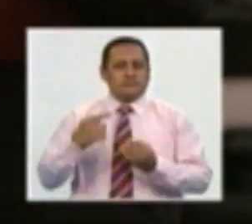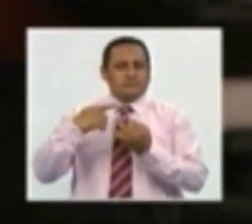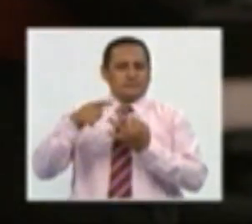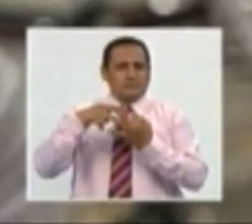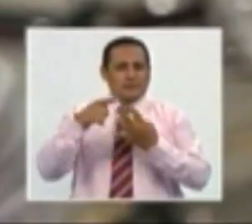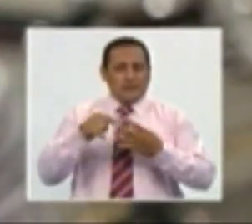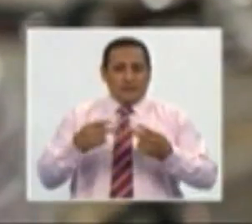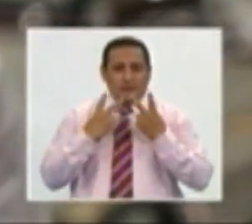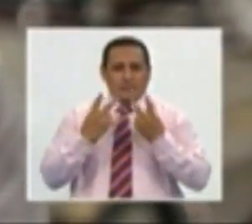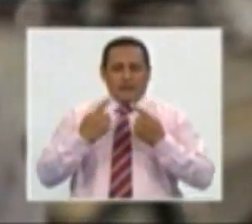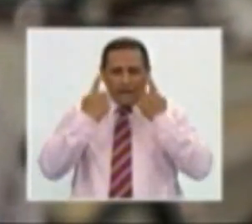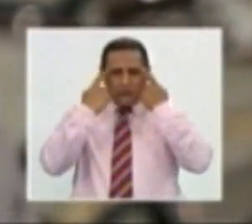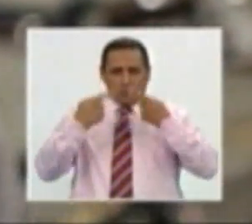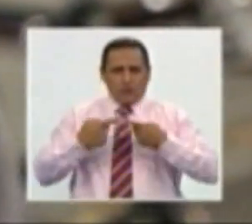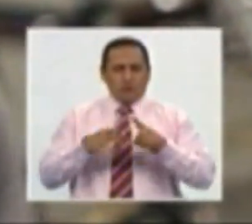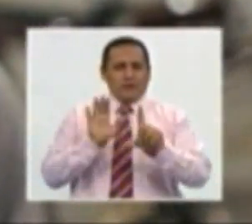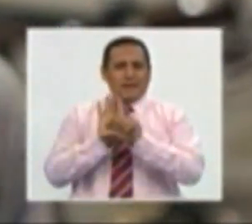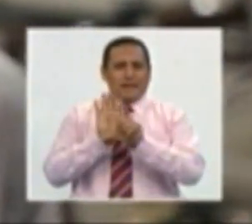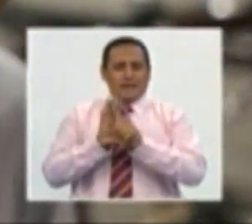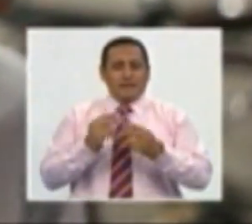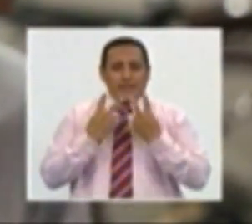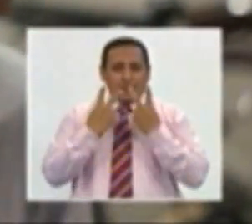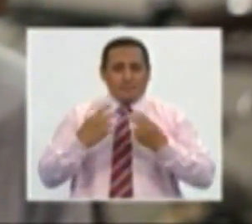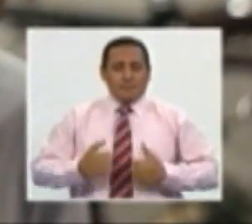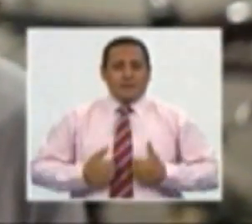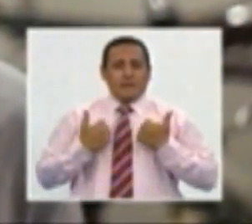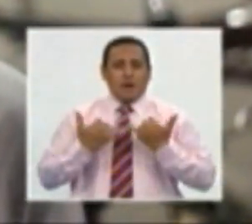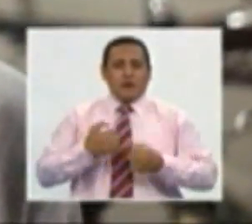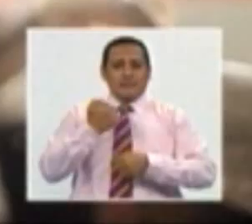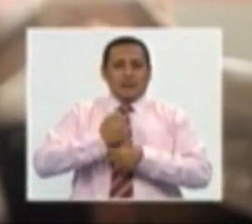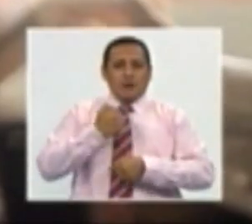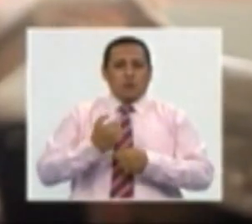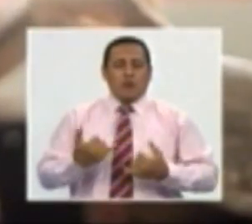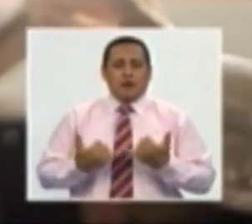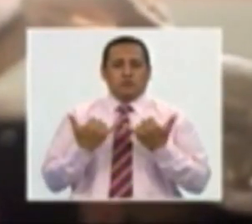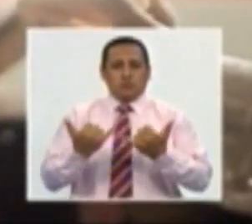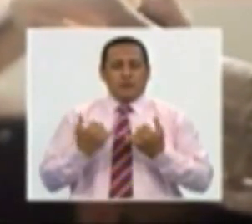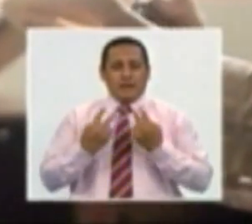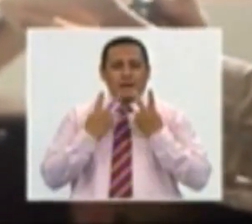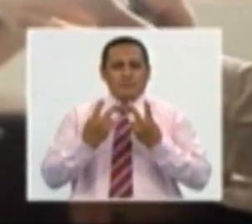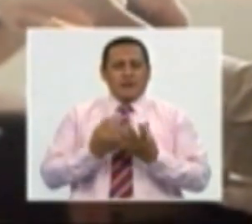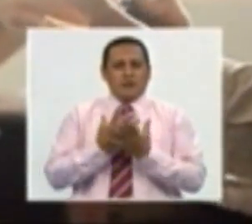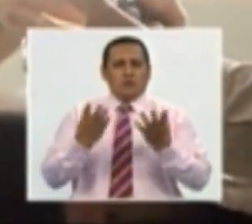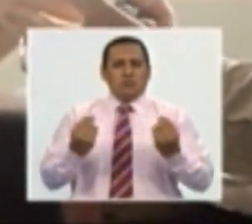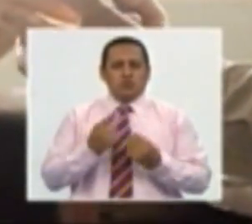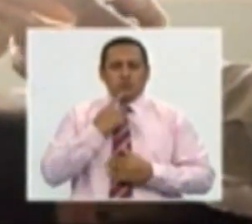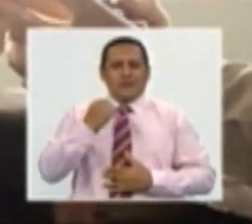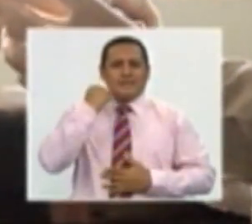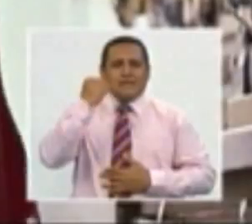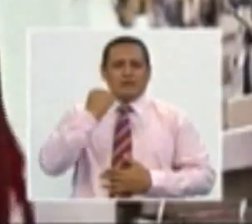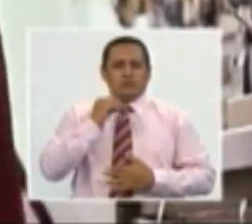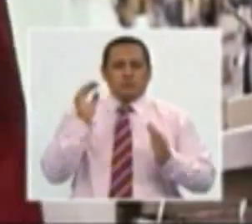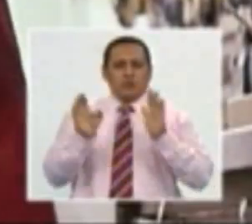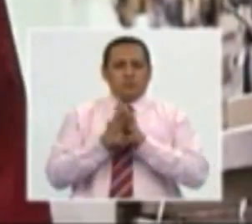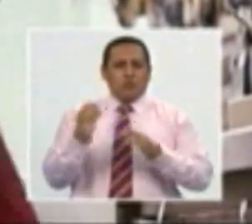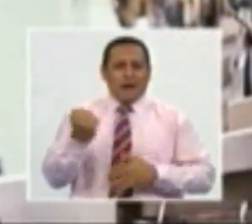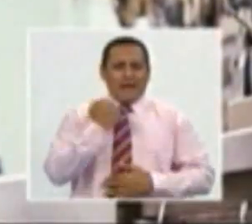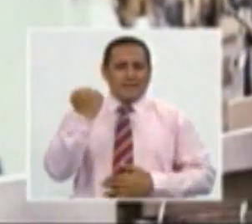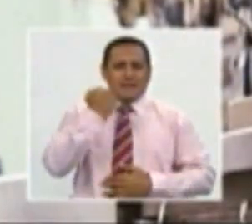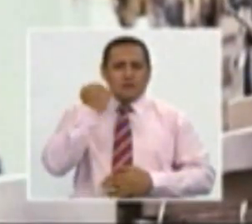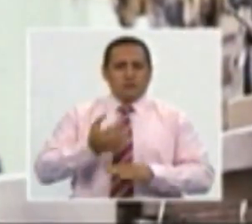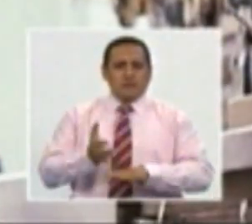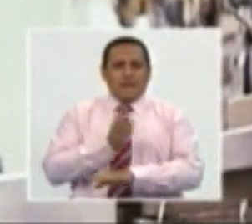Las diferentes figuras o regímenes que conviven en el sistema laboral actual han generado que derechos